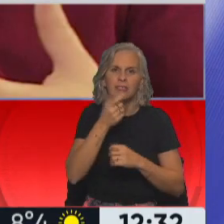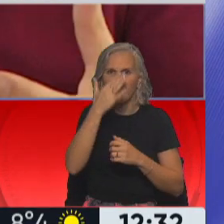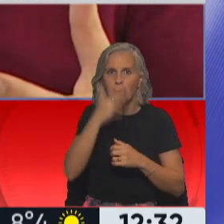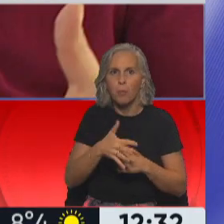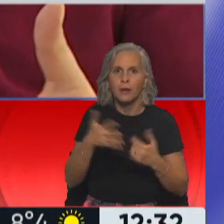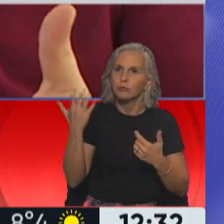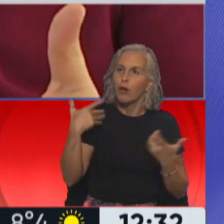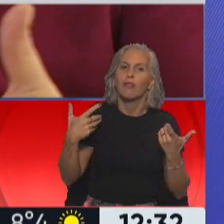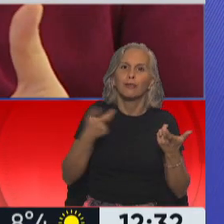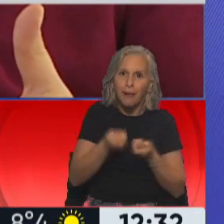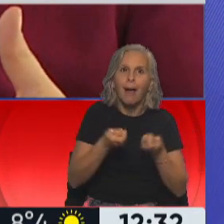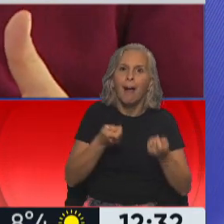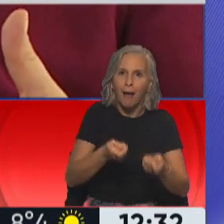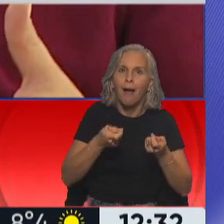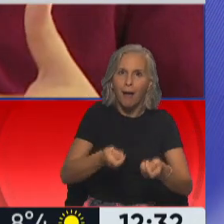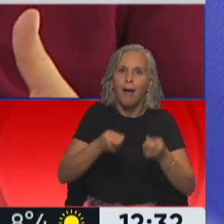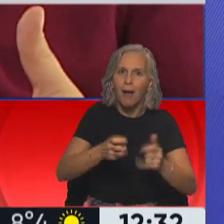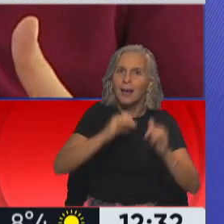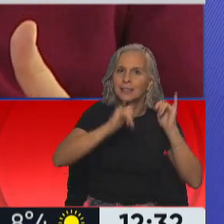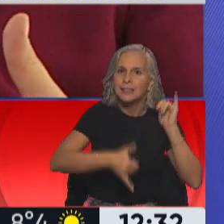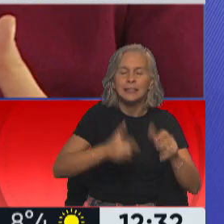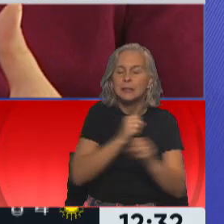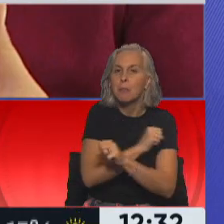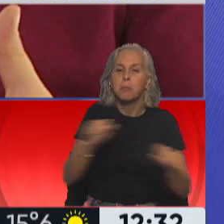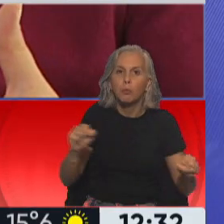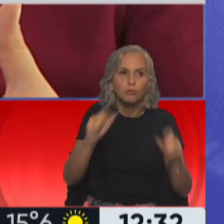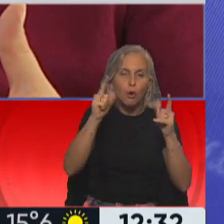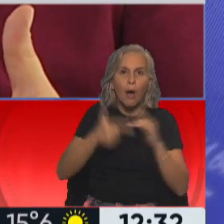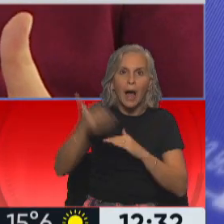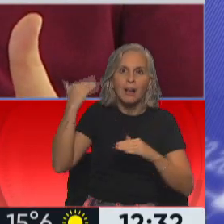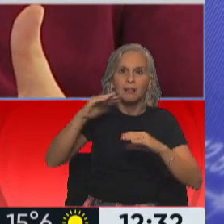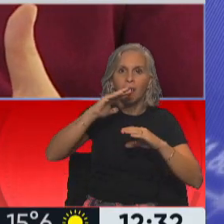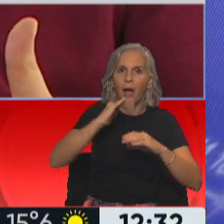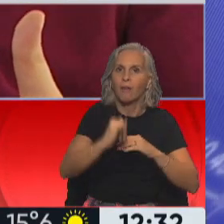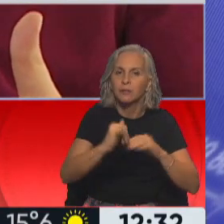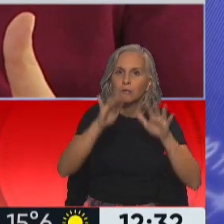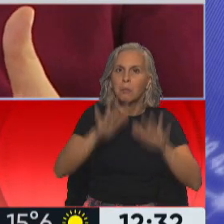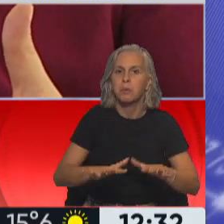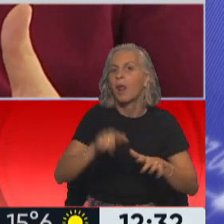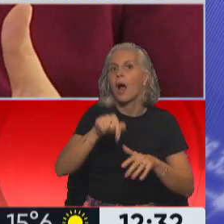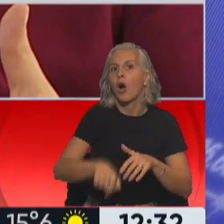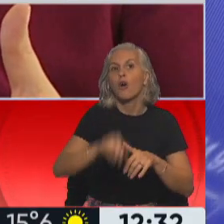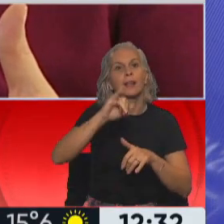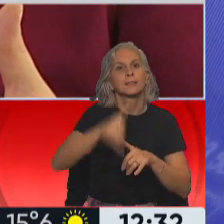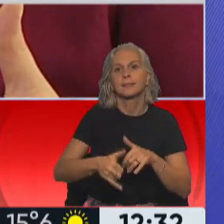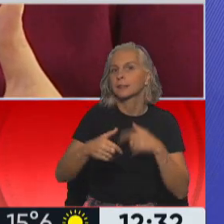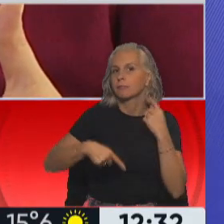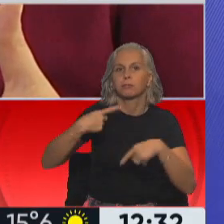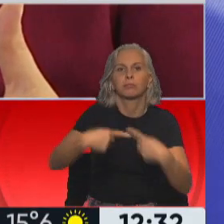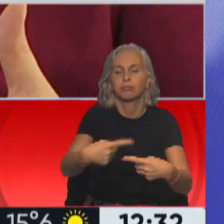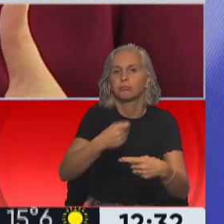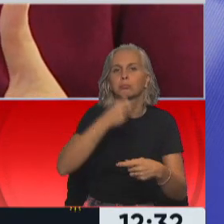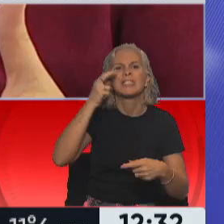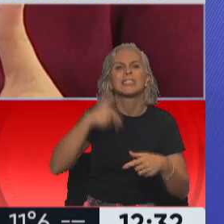en manada, esos impulsos que habitualmente no pasan empiezan a ceder. Y es el gatillo que en otras oportunidades